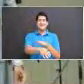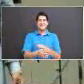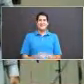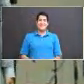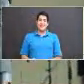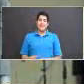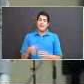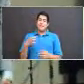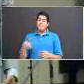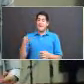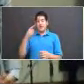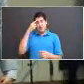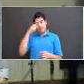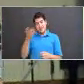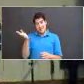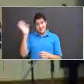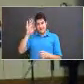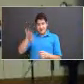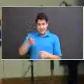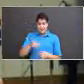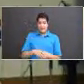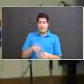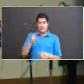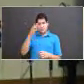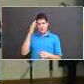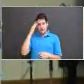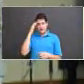Pero ya saben que el día siguiente, hermano.